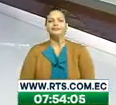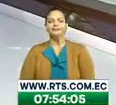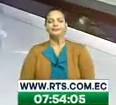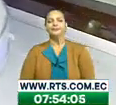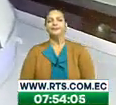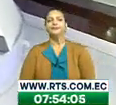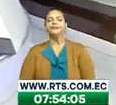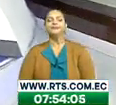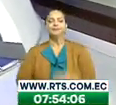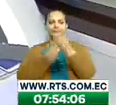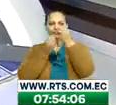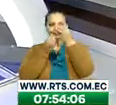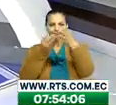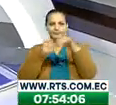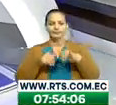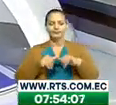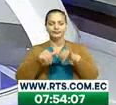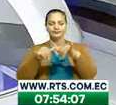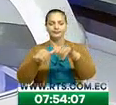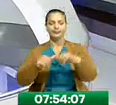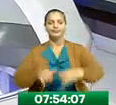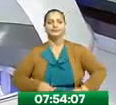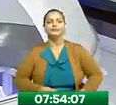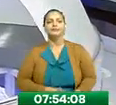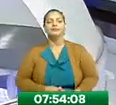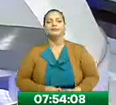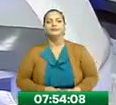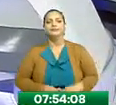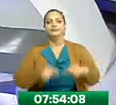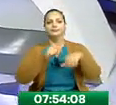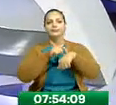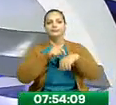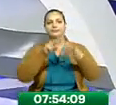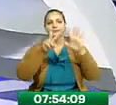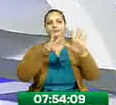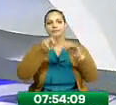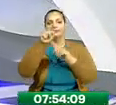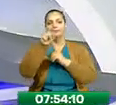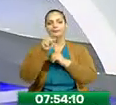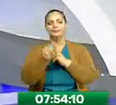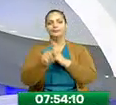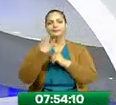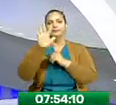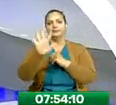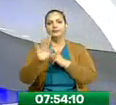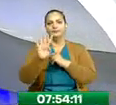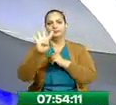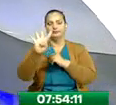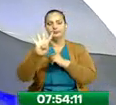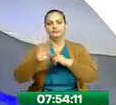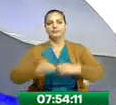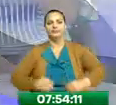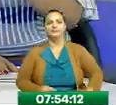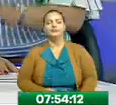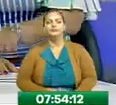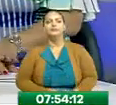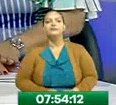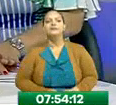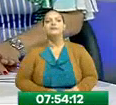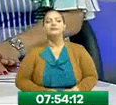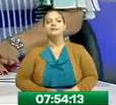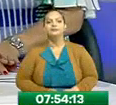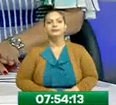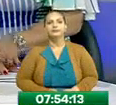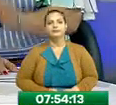Seguimos con más información aquí en La Noticia, primera emisión 7:54, Luis. Claro que sí, queremos contarles que desde este 1 de